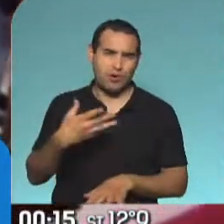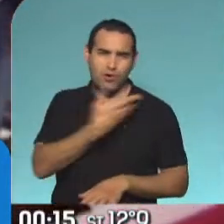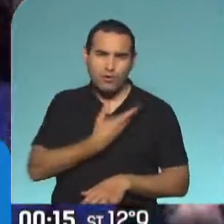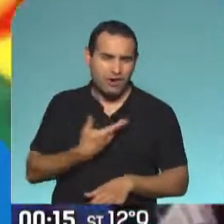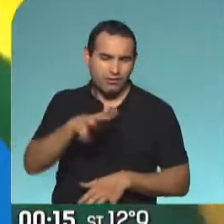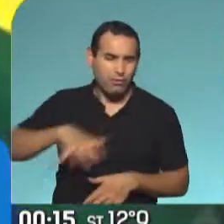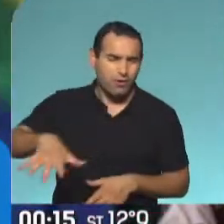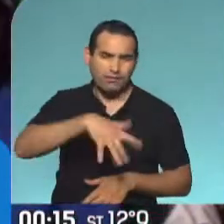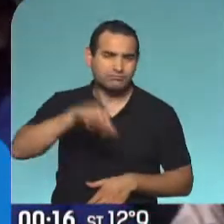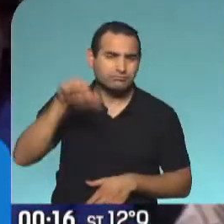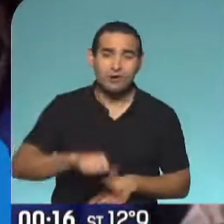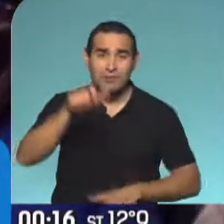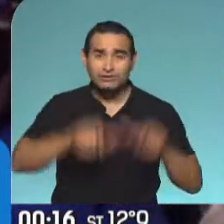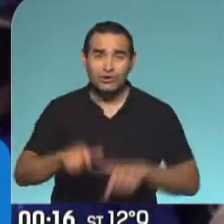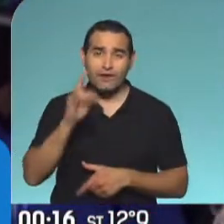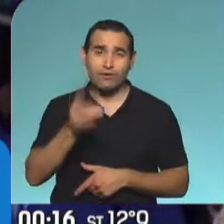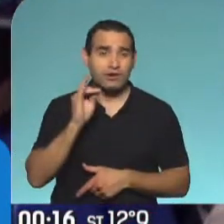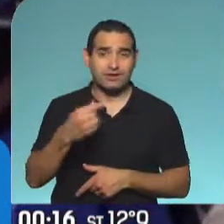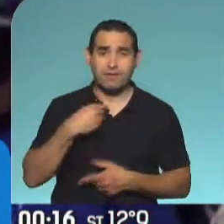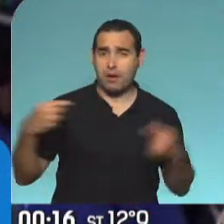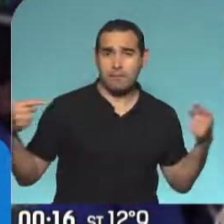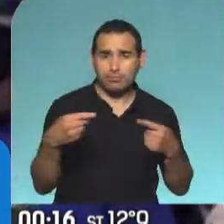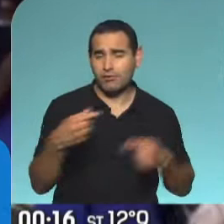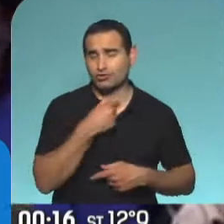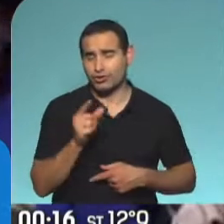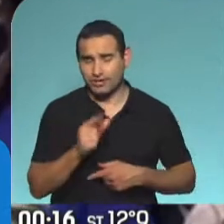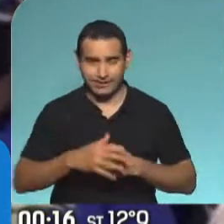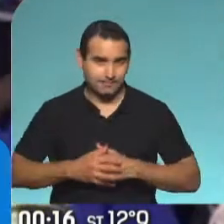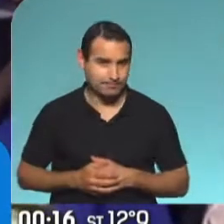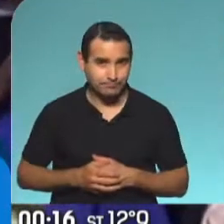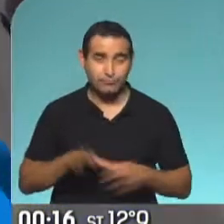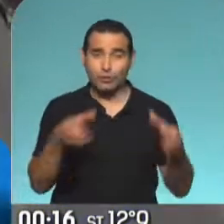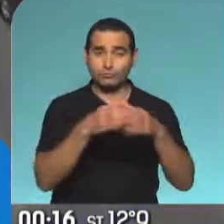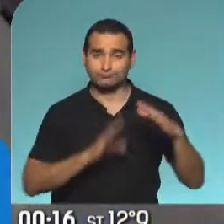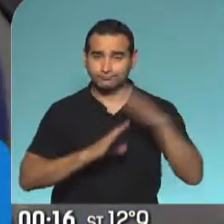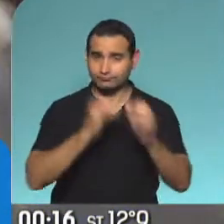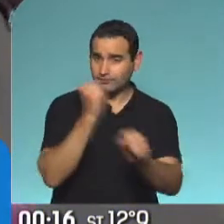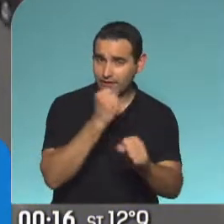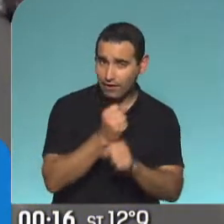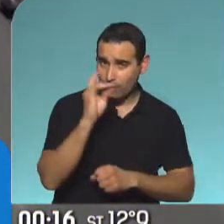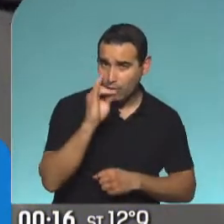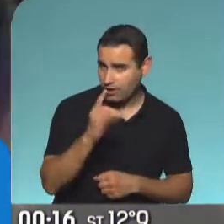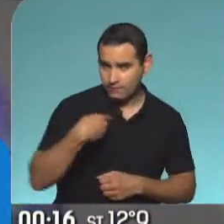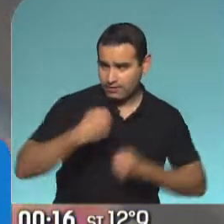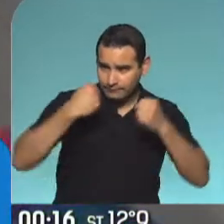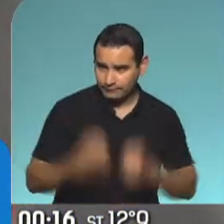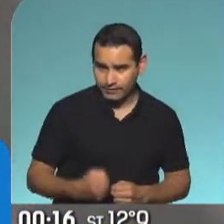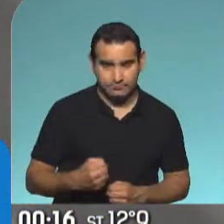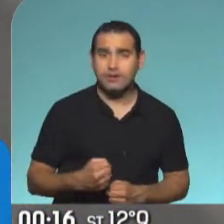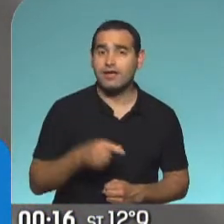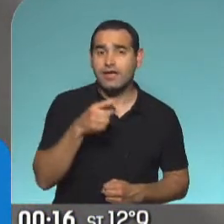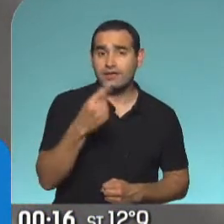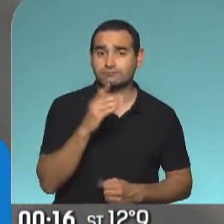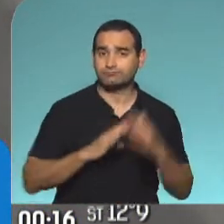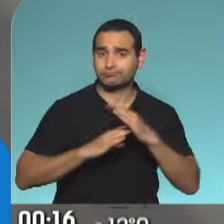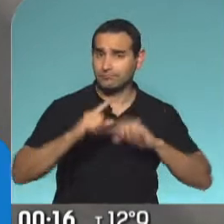y porque los bolivianos no queremos enfrentarnos entre hermanos. La Central Obrera Boliviana se mantiene en su posición y desde su